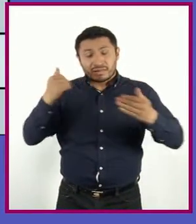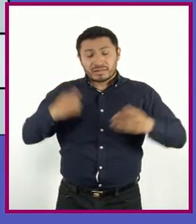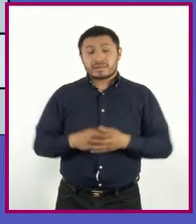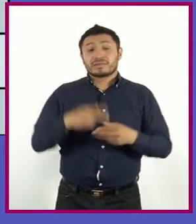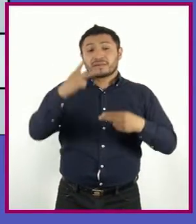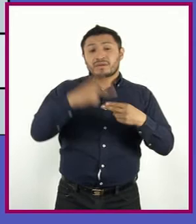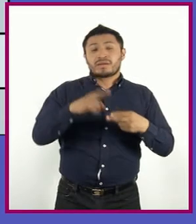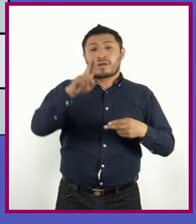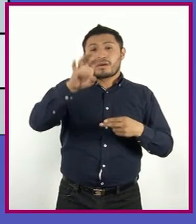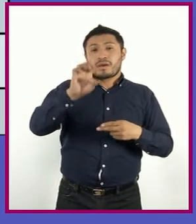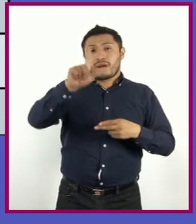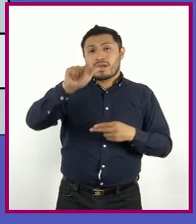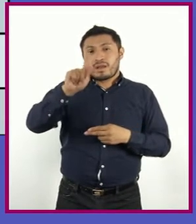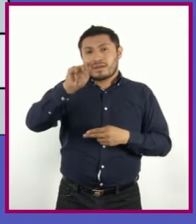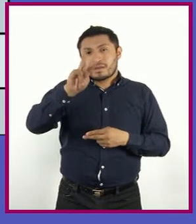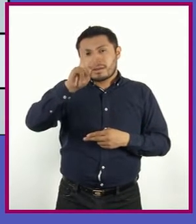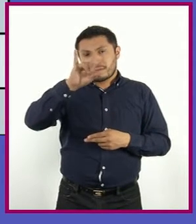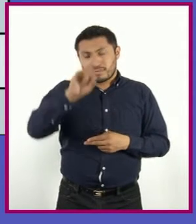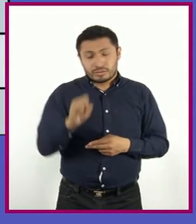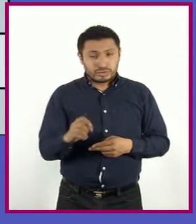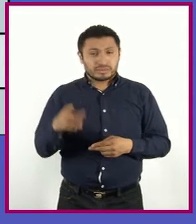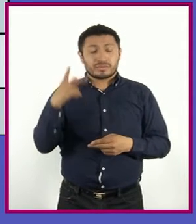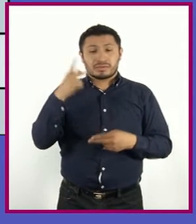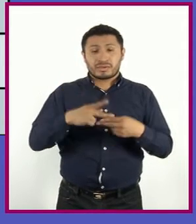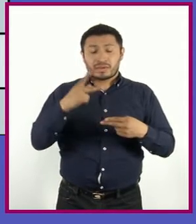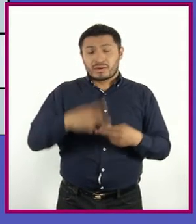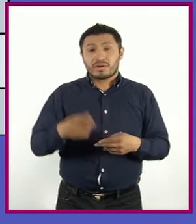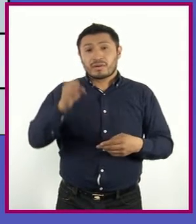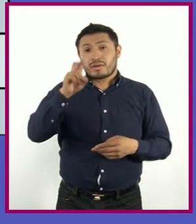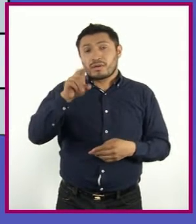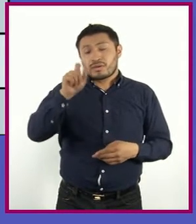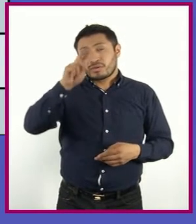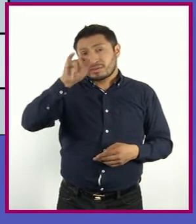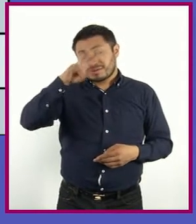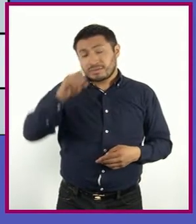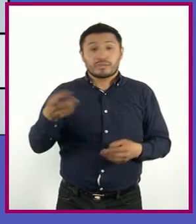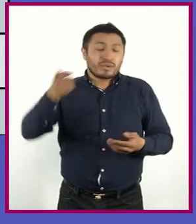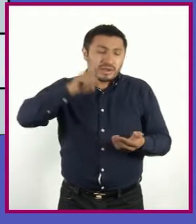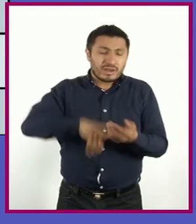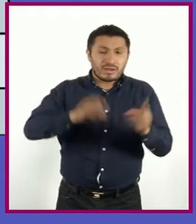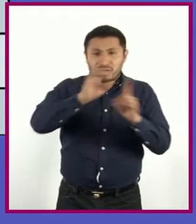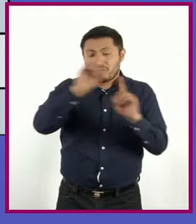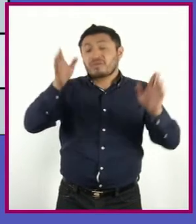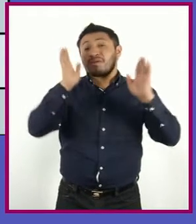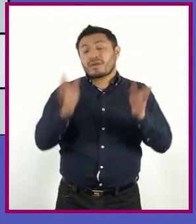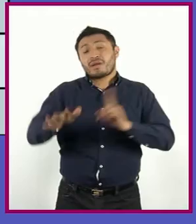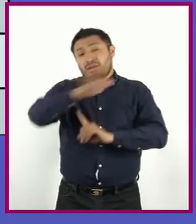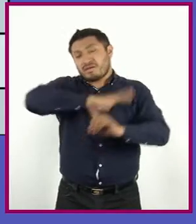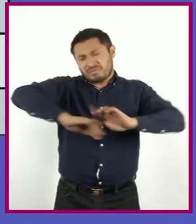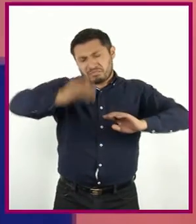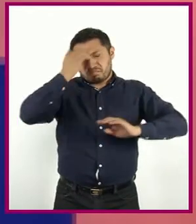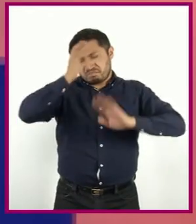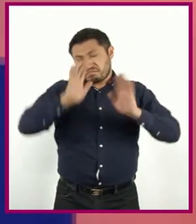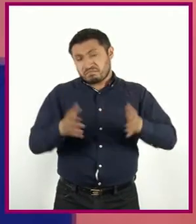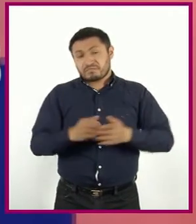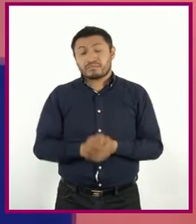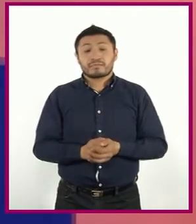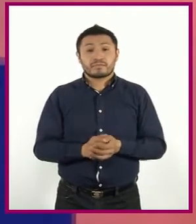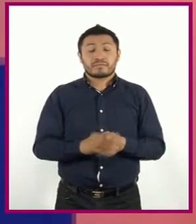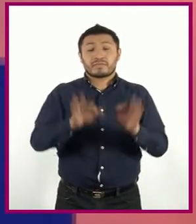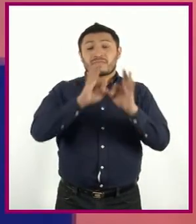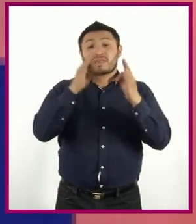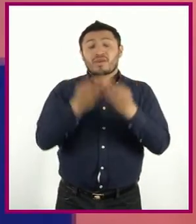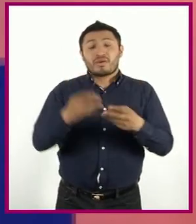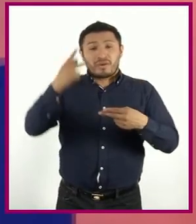relativos son los pronombres que se refieren a un sustantivo ya conocido dentro de la oración o el contexto. Las formas de